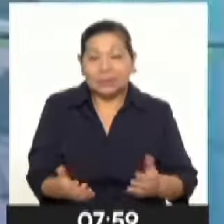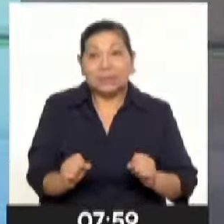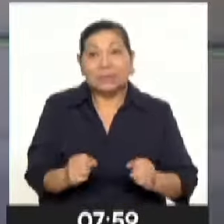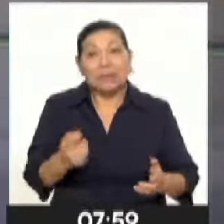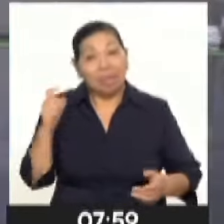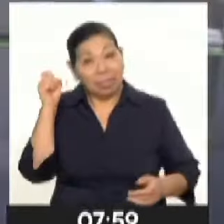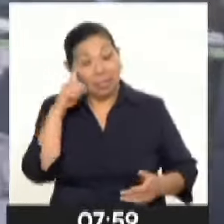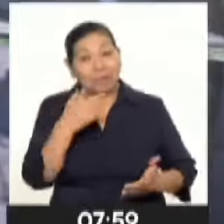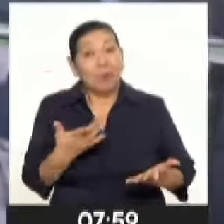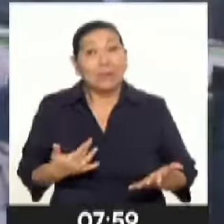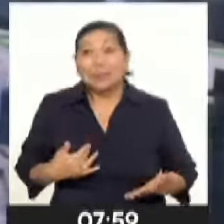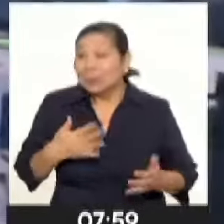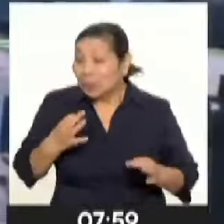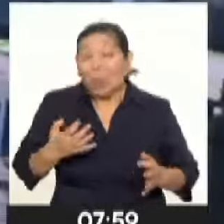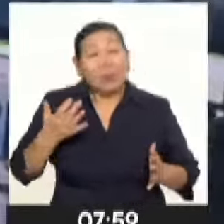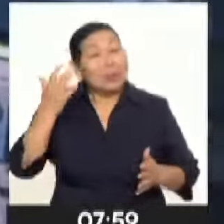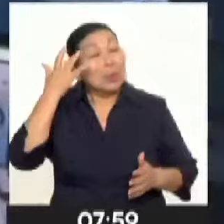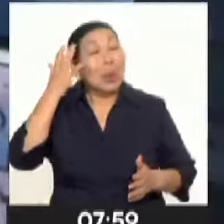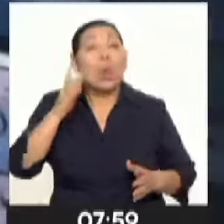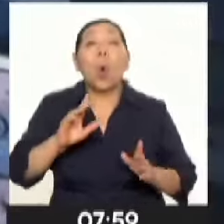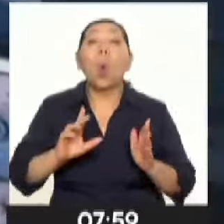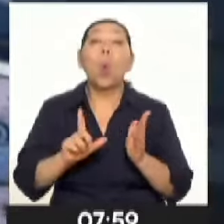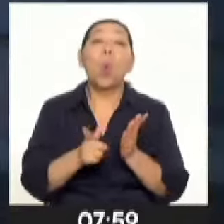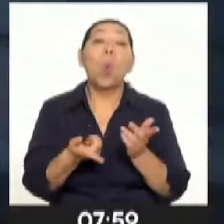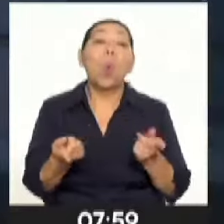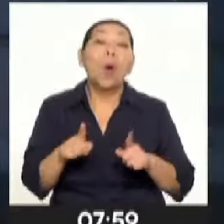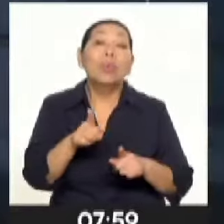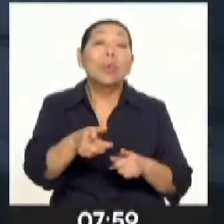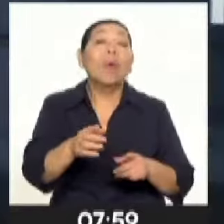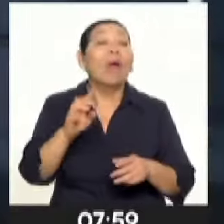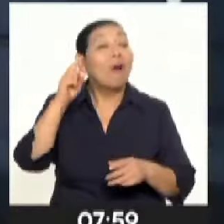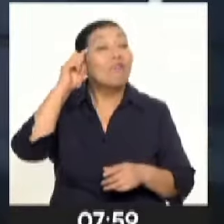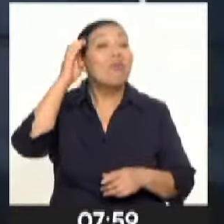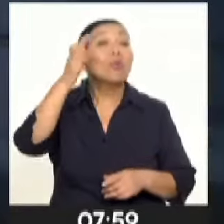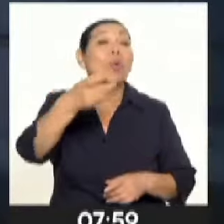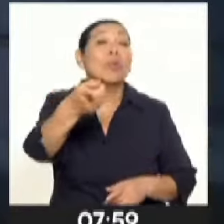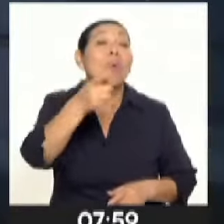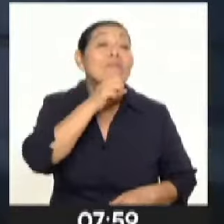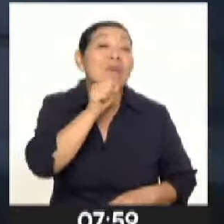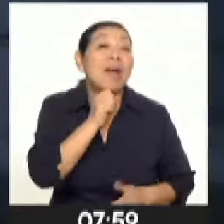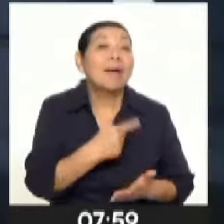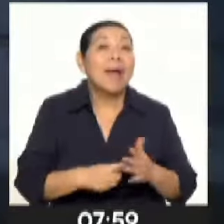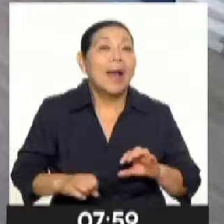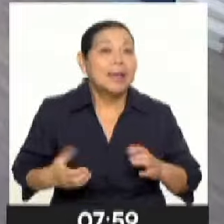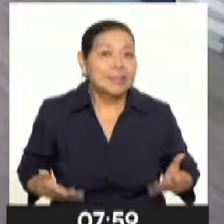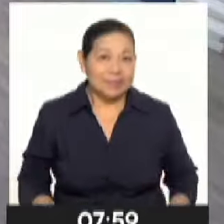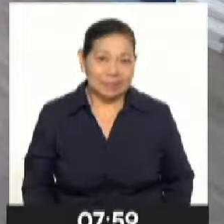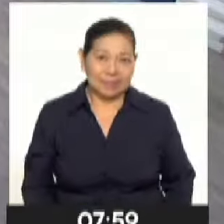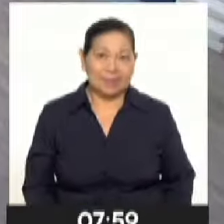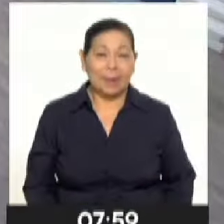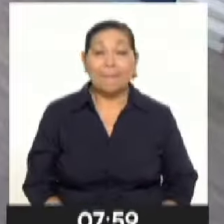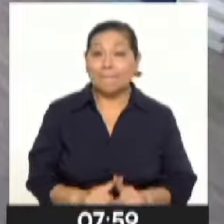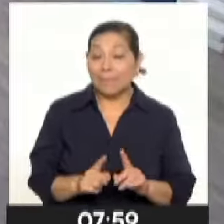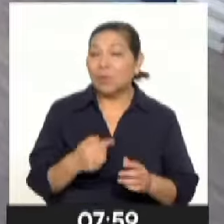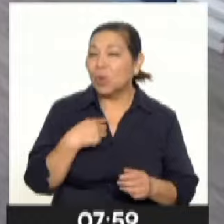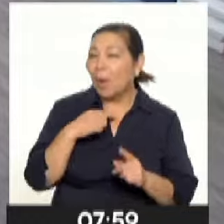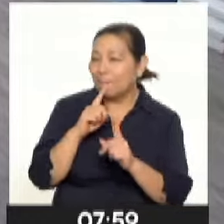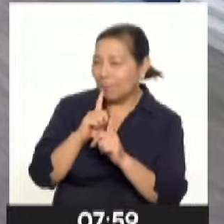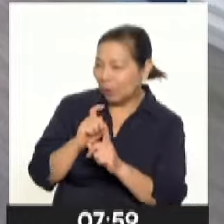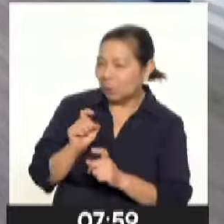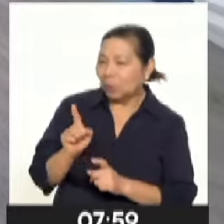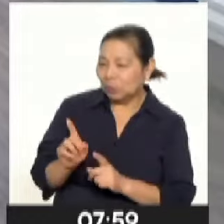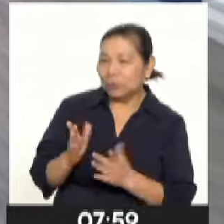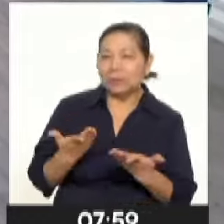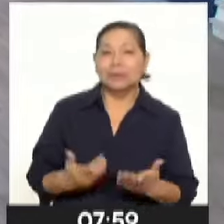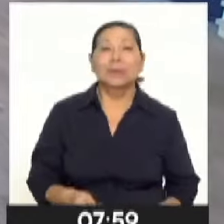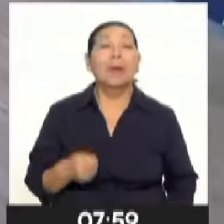es crítica también, porque uno no está en capacidades físicas y mentales muchas veces para poder seguir laborando. Ahora, Jorge, yo quería hacerte una consulta, y seguramente le pasan